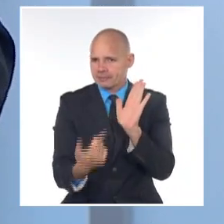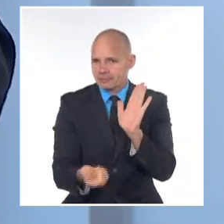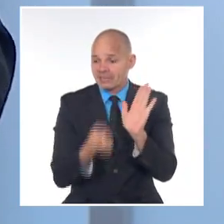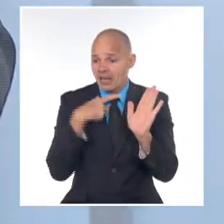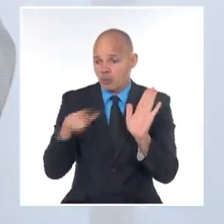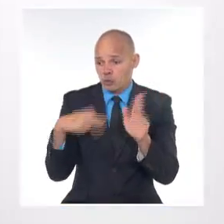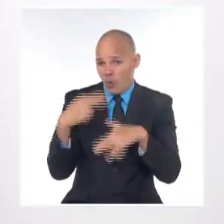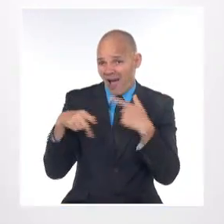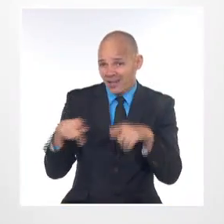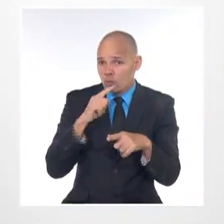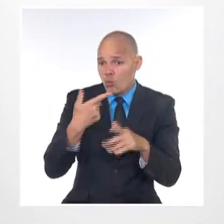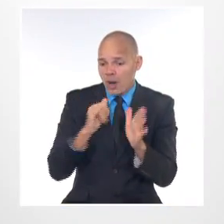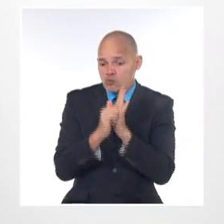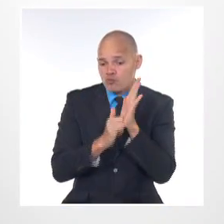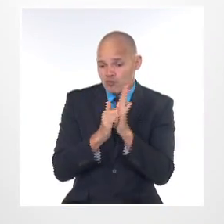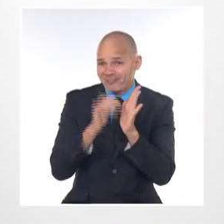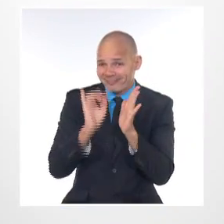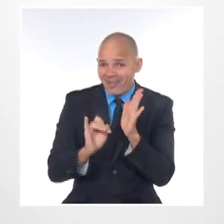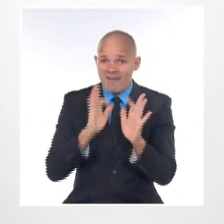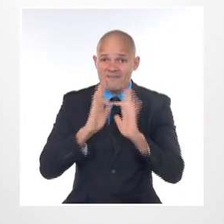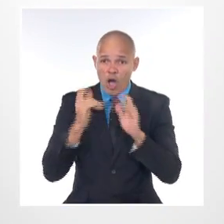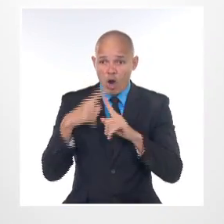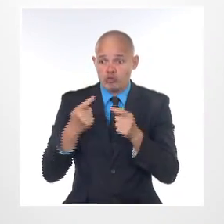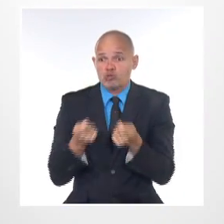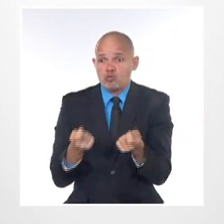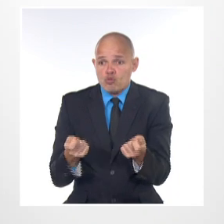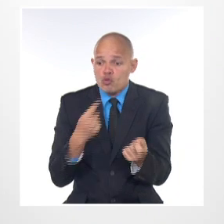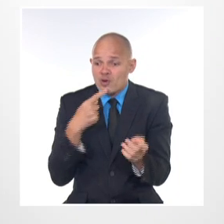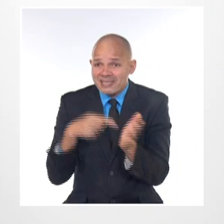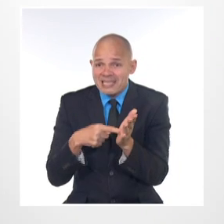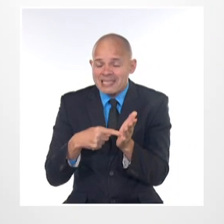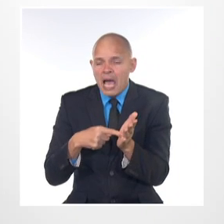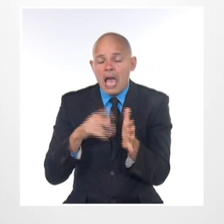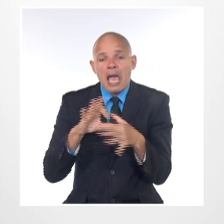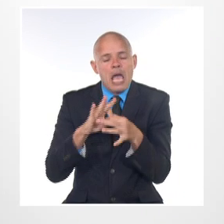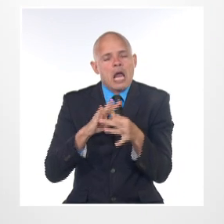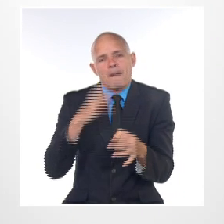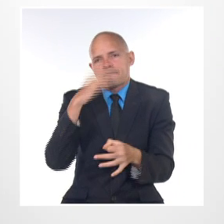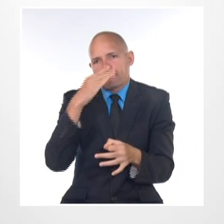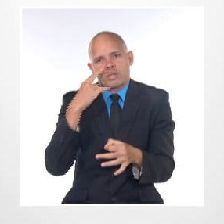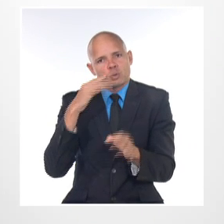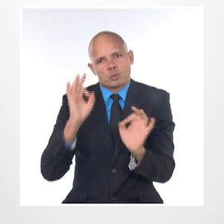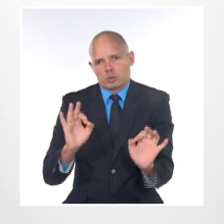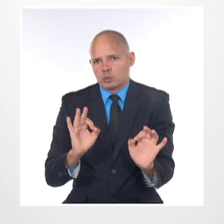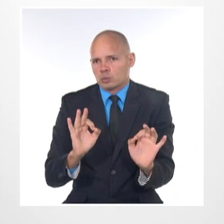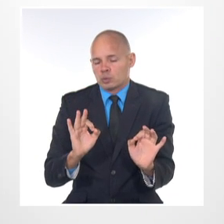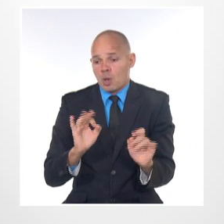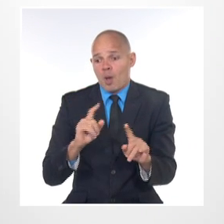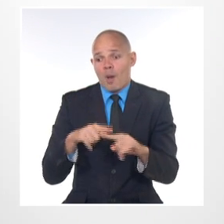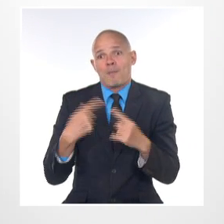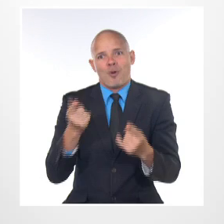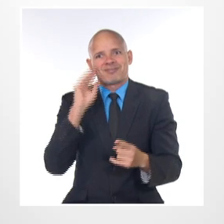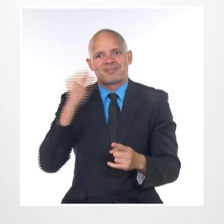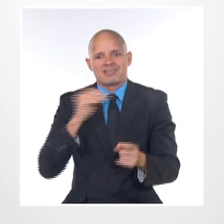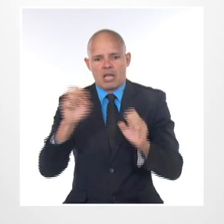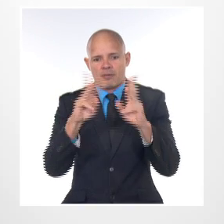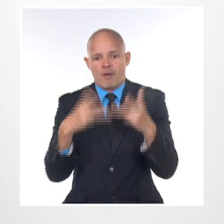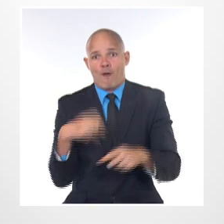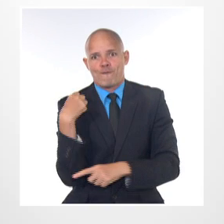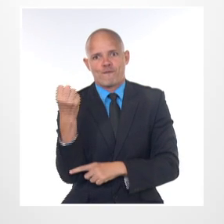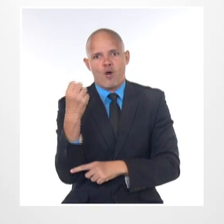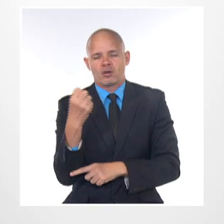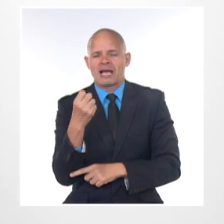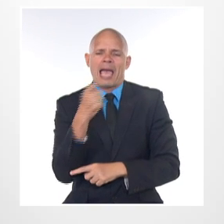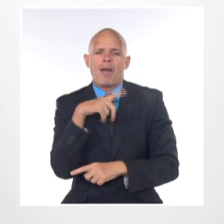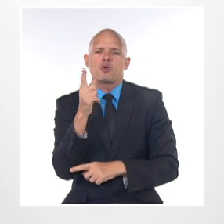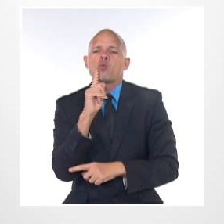través de las redes sociales, como está aconteciendo, Ahí está. se agravan los marcos penales. Claro, ¿sí? Esto tiene que ver con el poder y el alcance que tienen los medios Claro, sociales. no es lo mismo decirlo